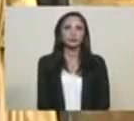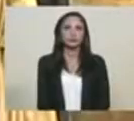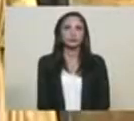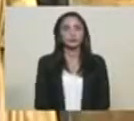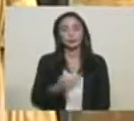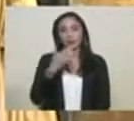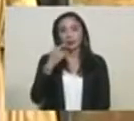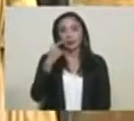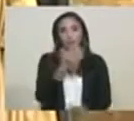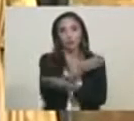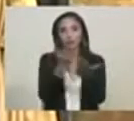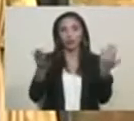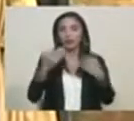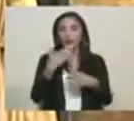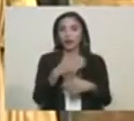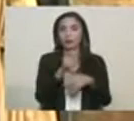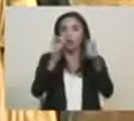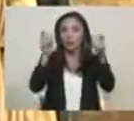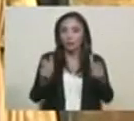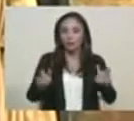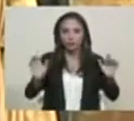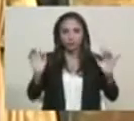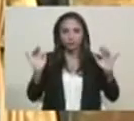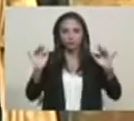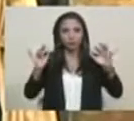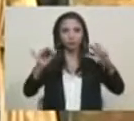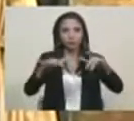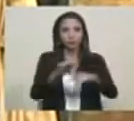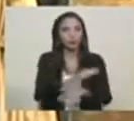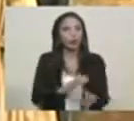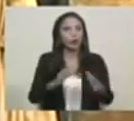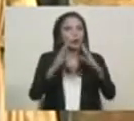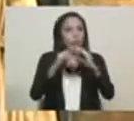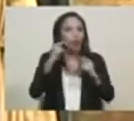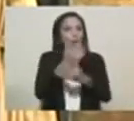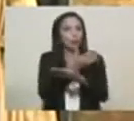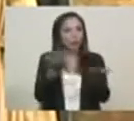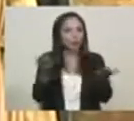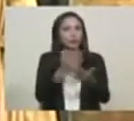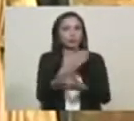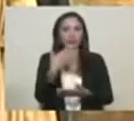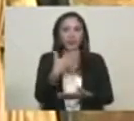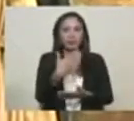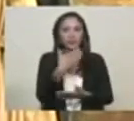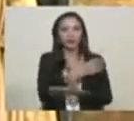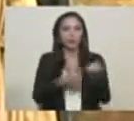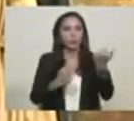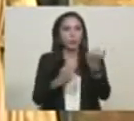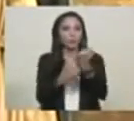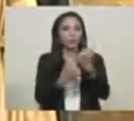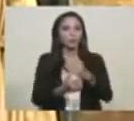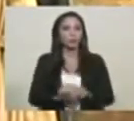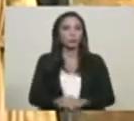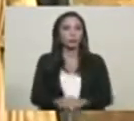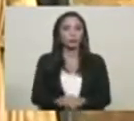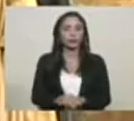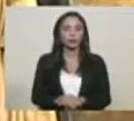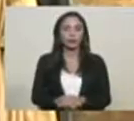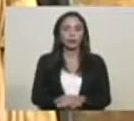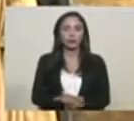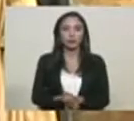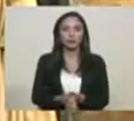a todos los ciudadanos a nuestros compatriotas y